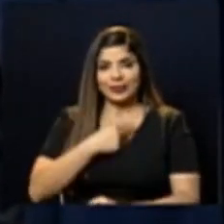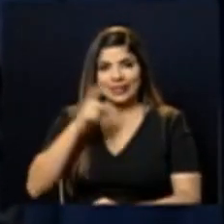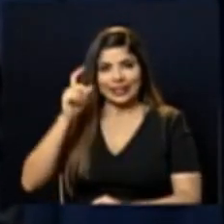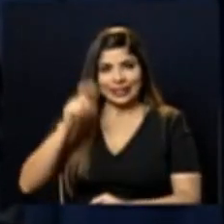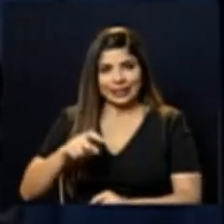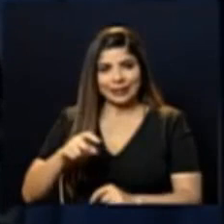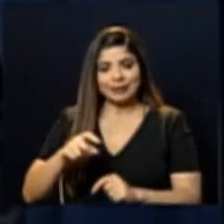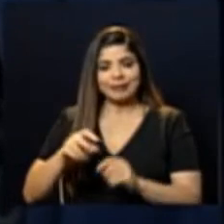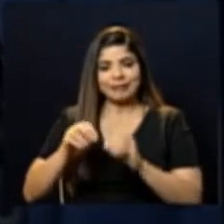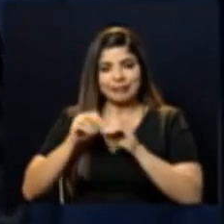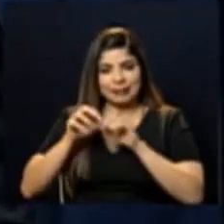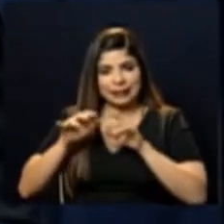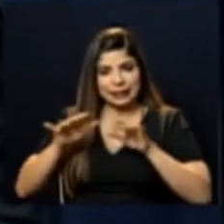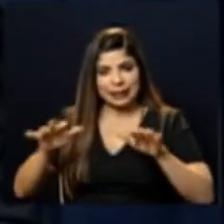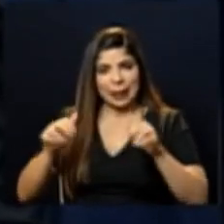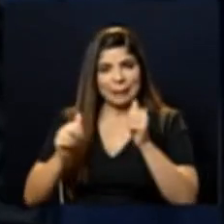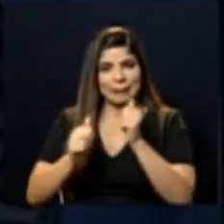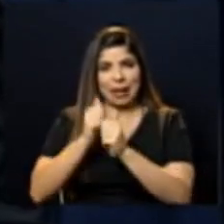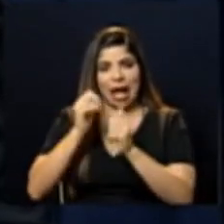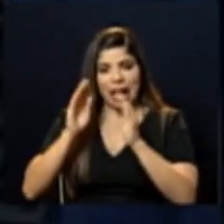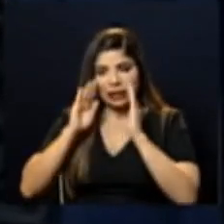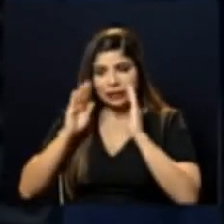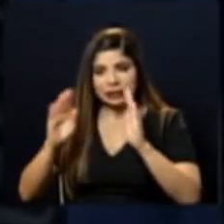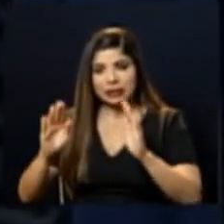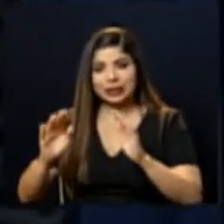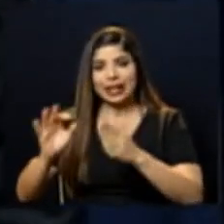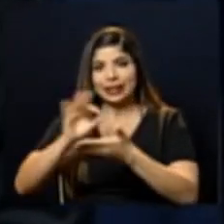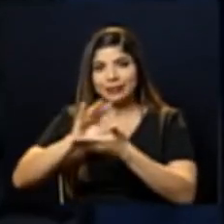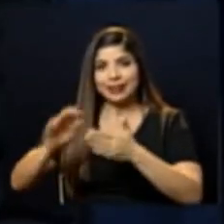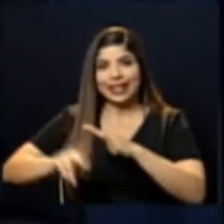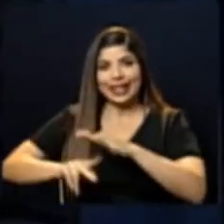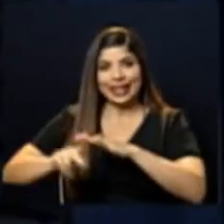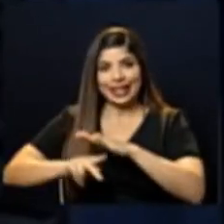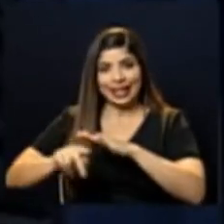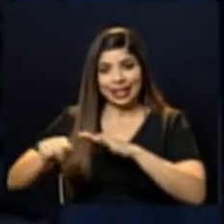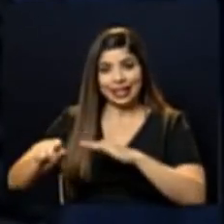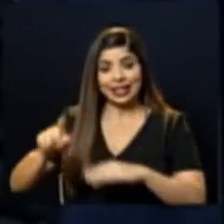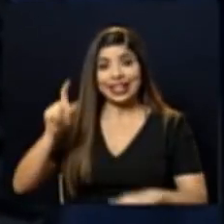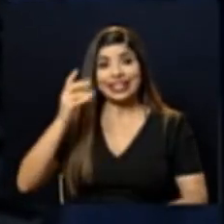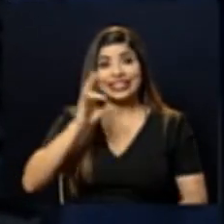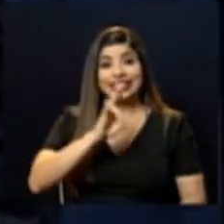ampliar la cobertura en el nivel de preescolar del